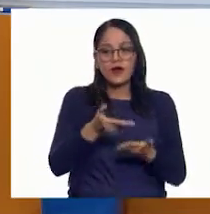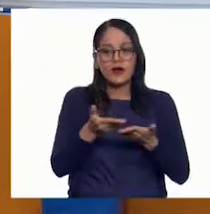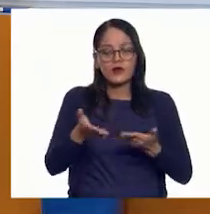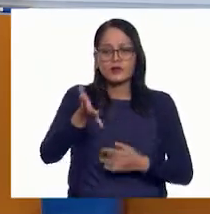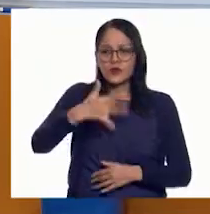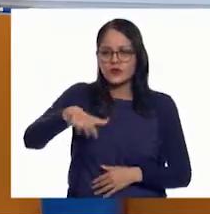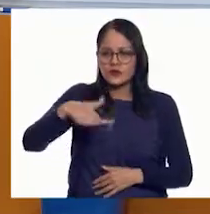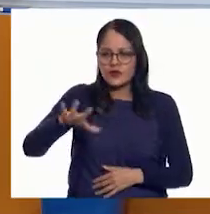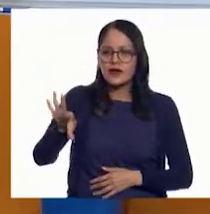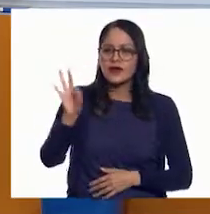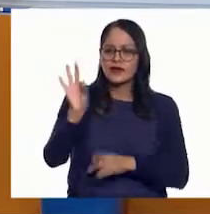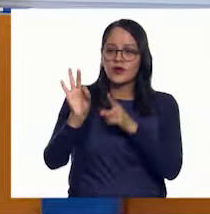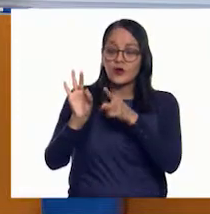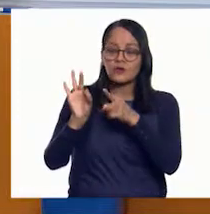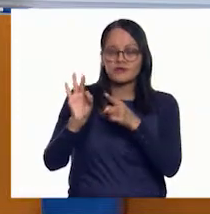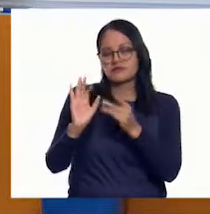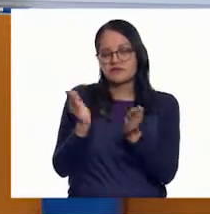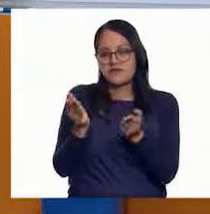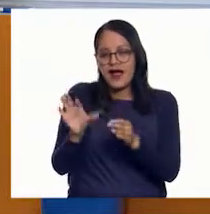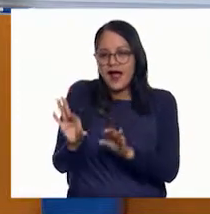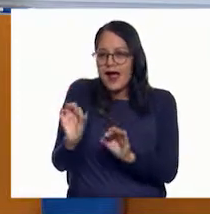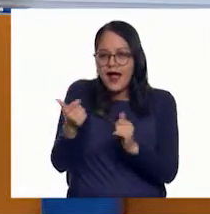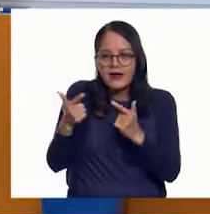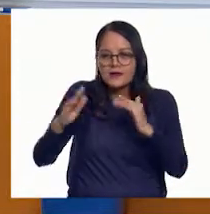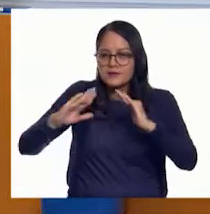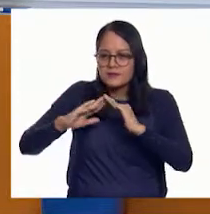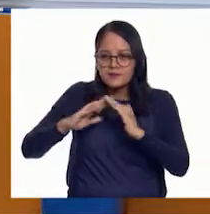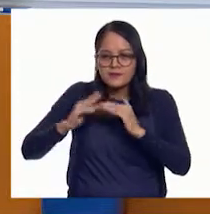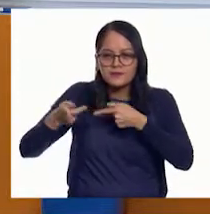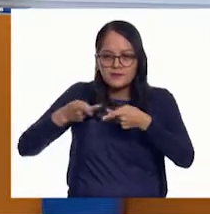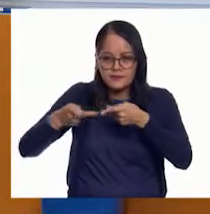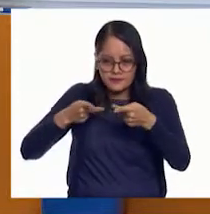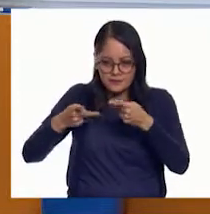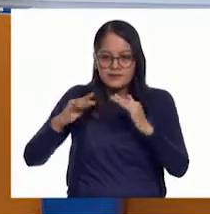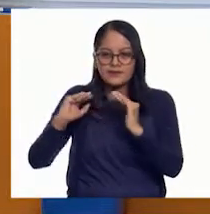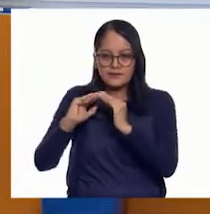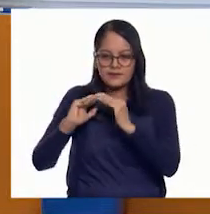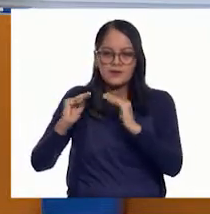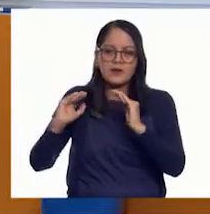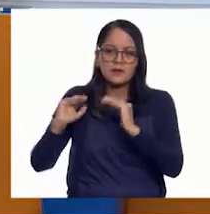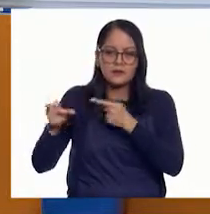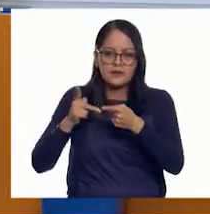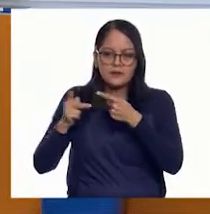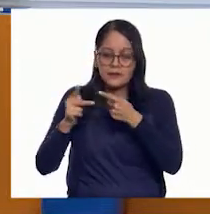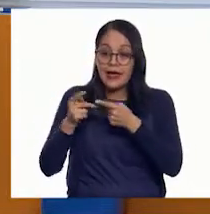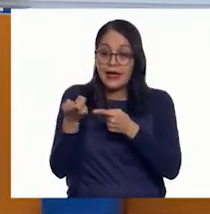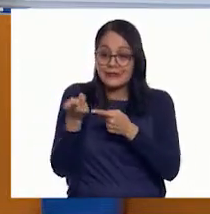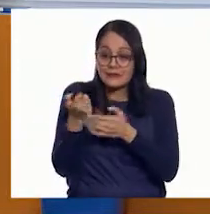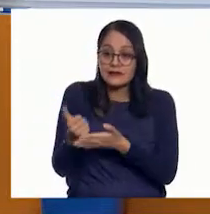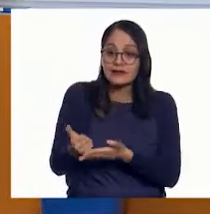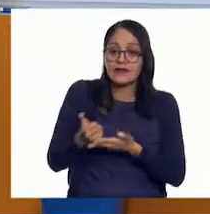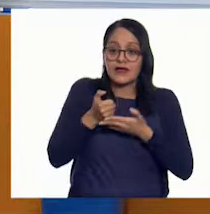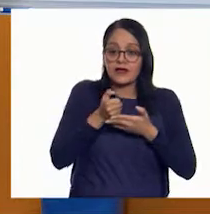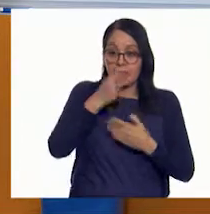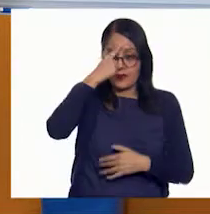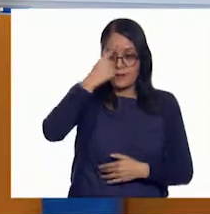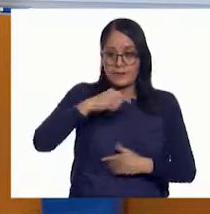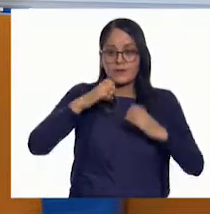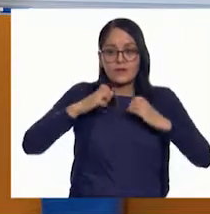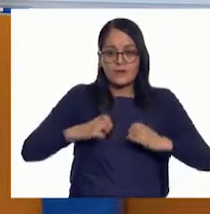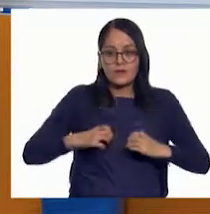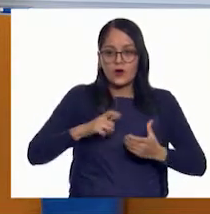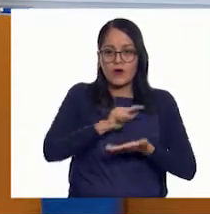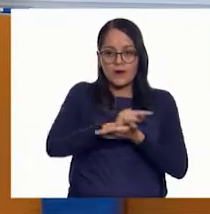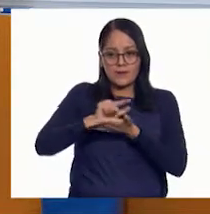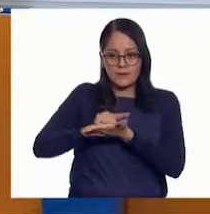un remedio casero, pero en esta ocasión no así cualquiera. Un remedio casero que nos ayude a cuidar nuestra higiene, así